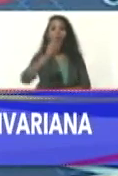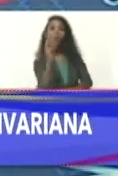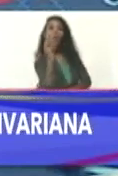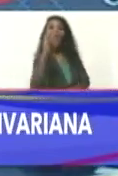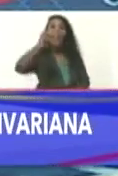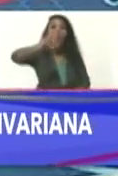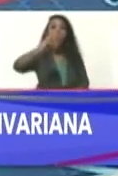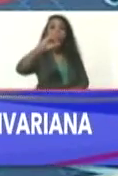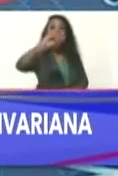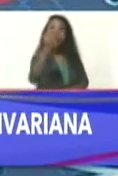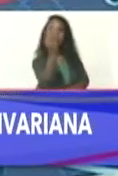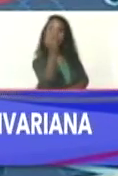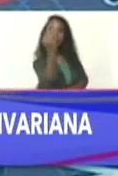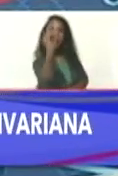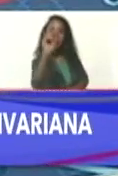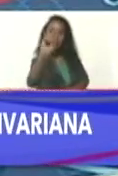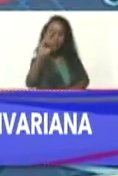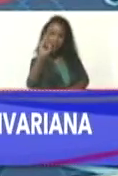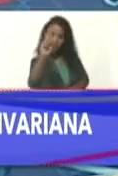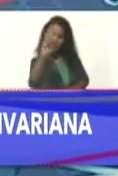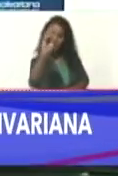Acelera, Reverol, acelera.